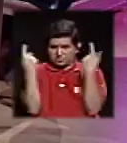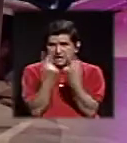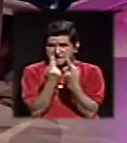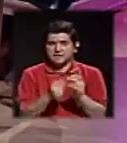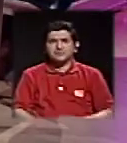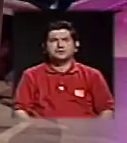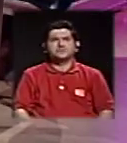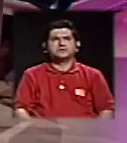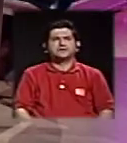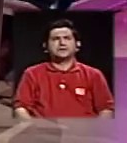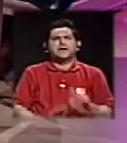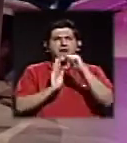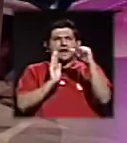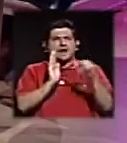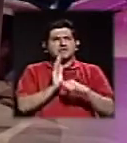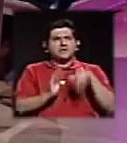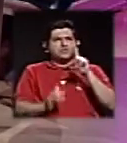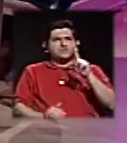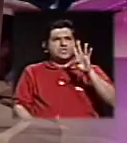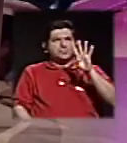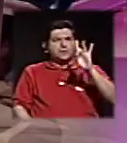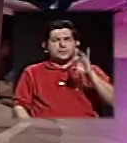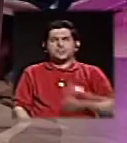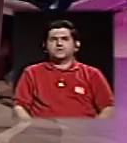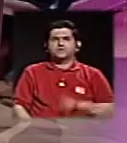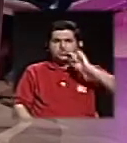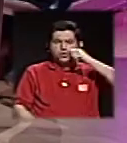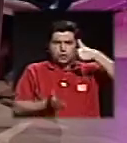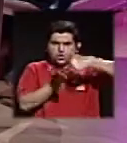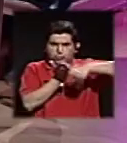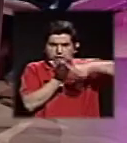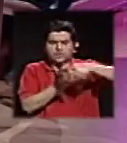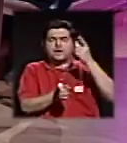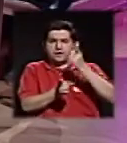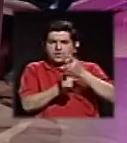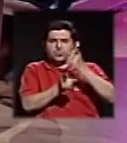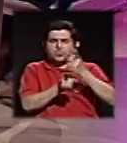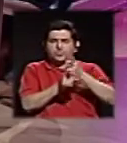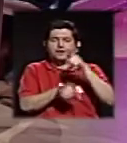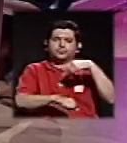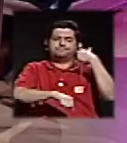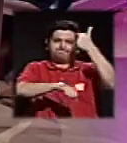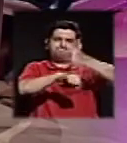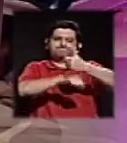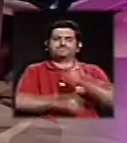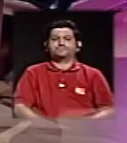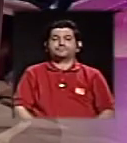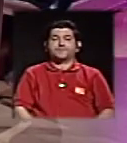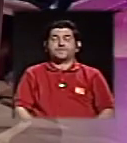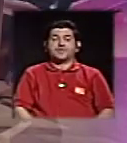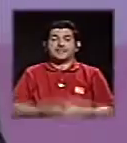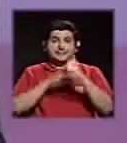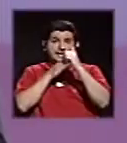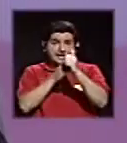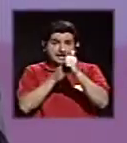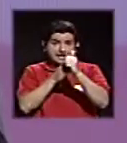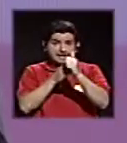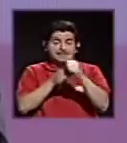en el artículo 148 del código electoral efectivamente así lo consignó que el encabezamiento